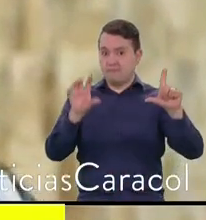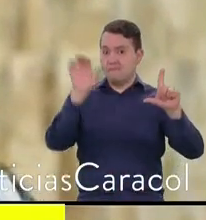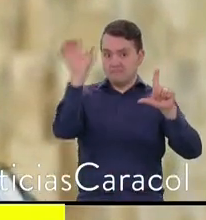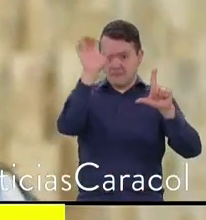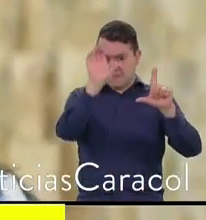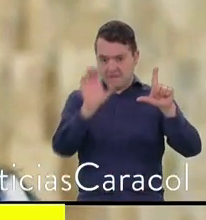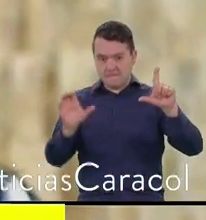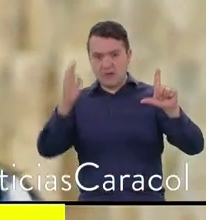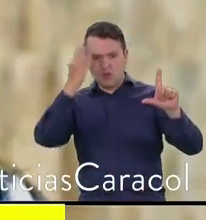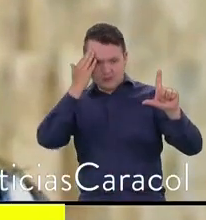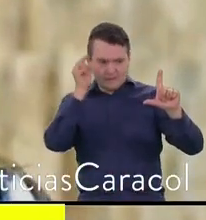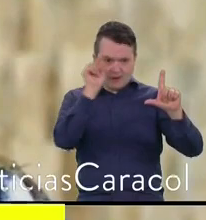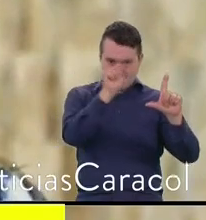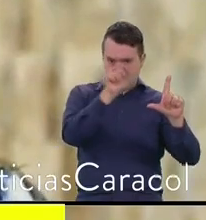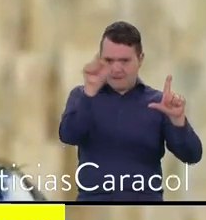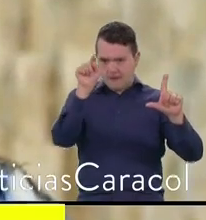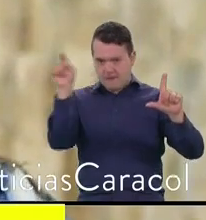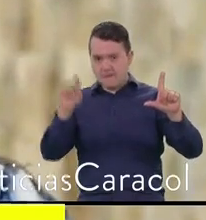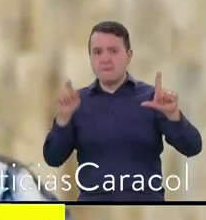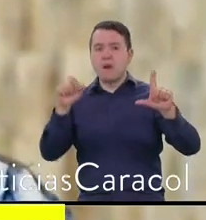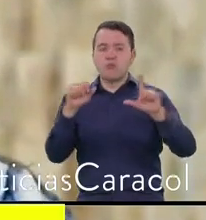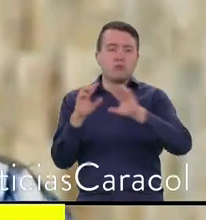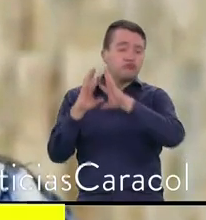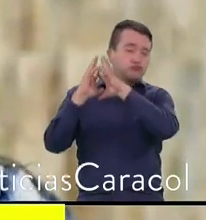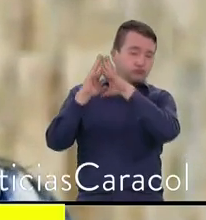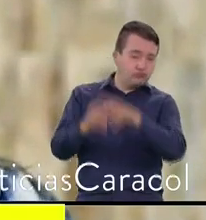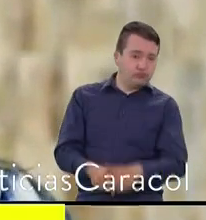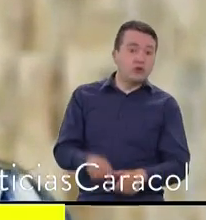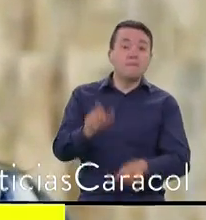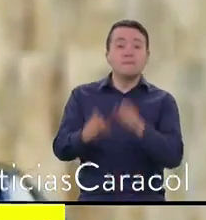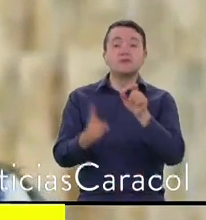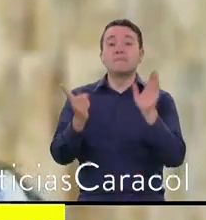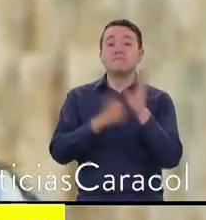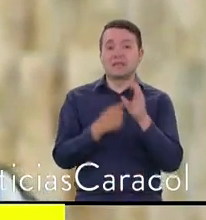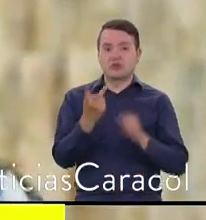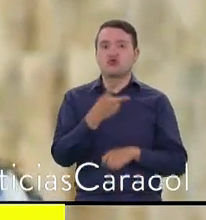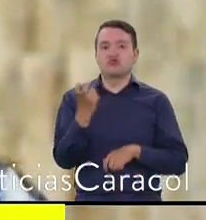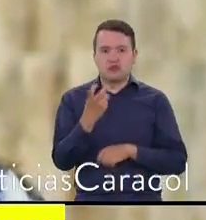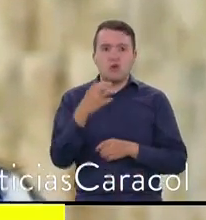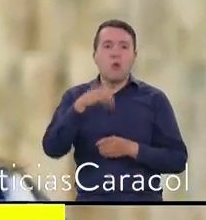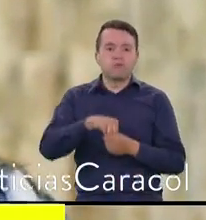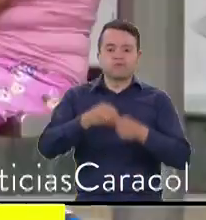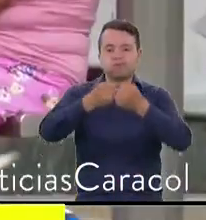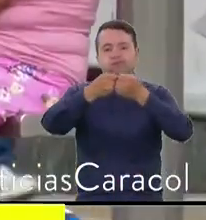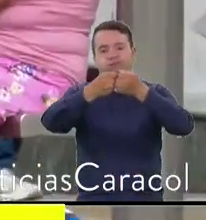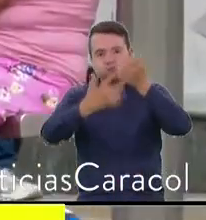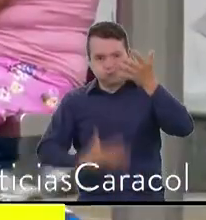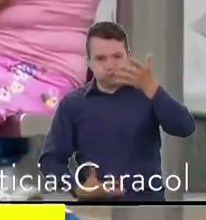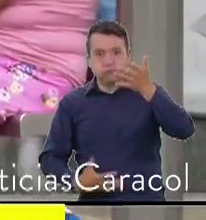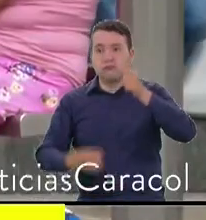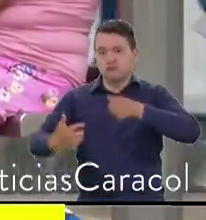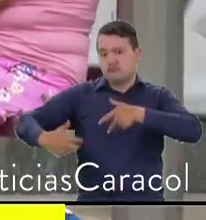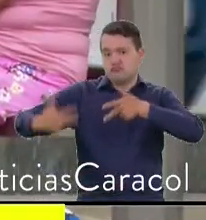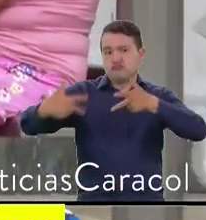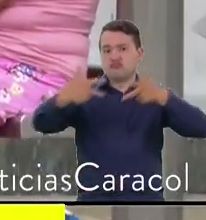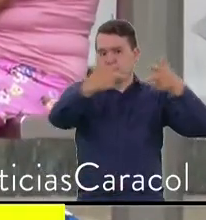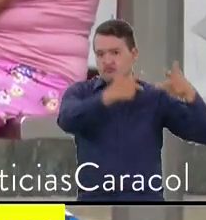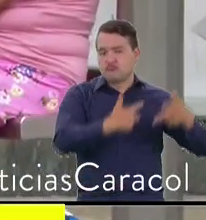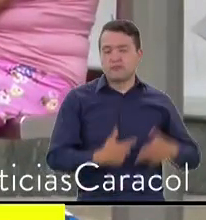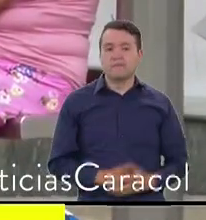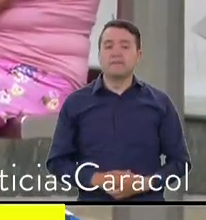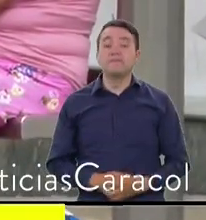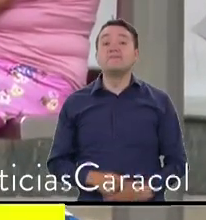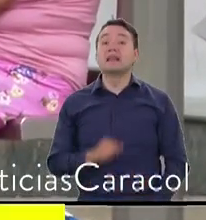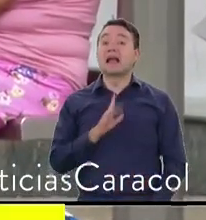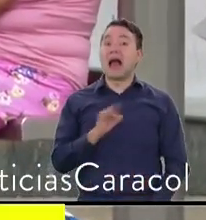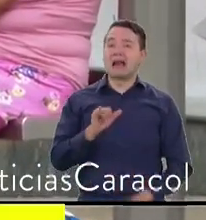los requisitos para poder tener más de 1.200 personas conectadas al tiempo. En Cali, algunos ciudadanos son incrédulos sobre